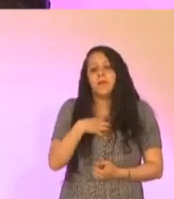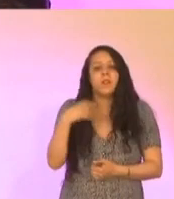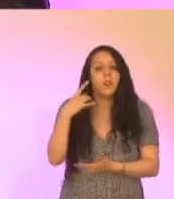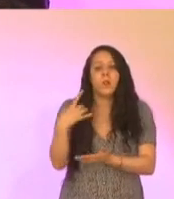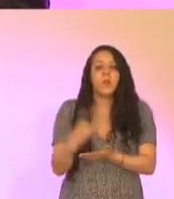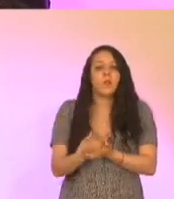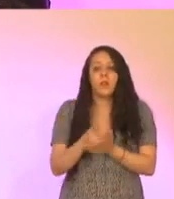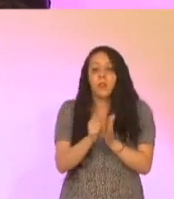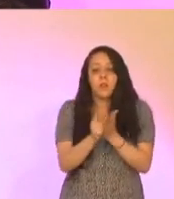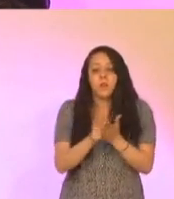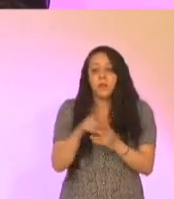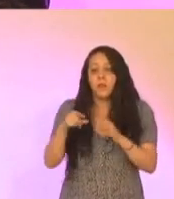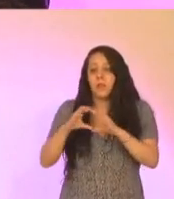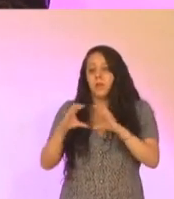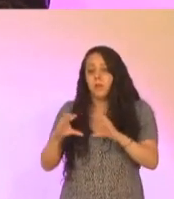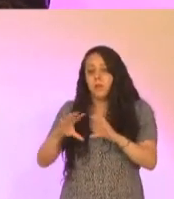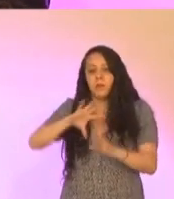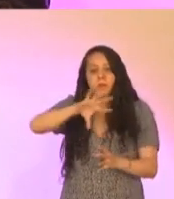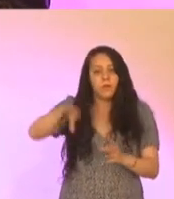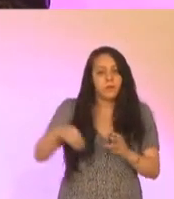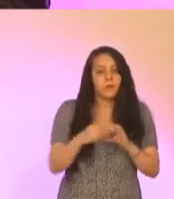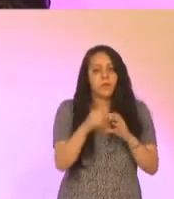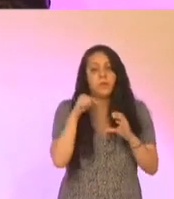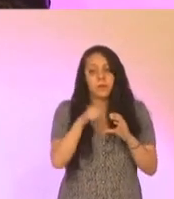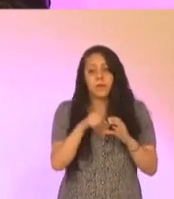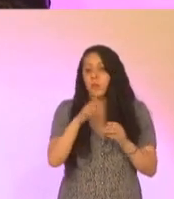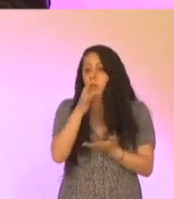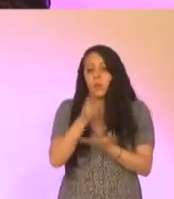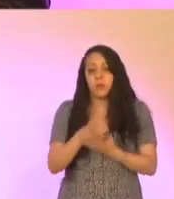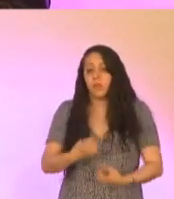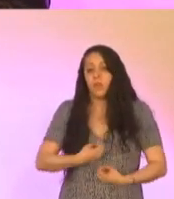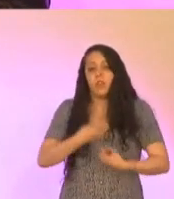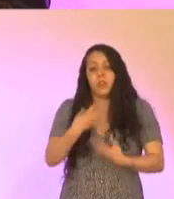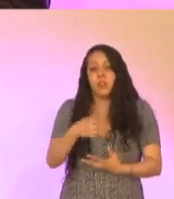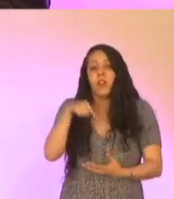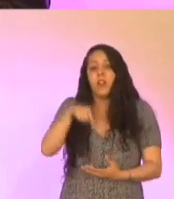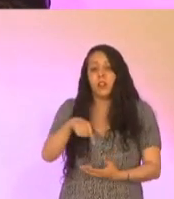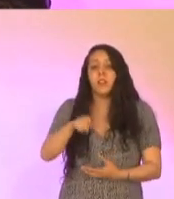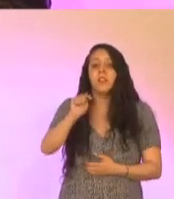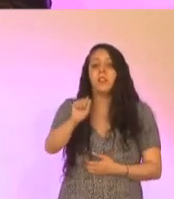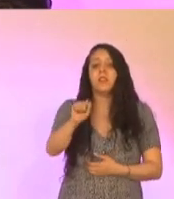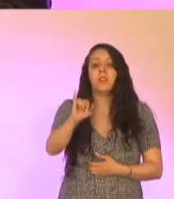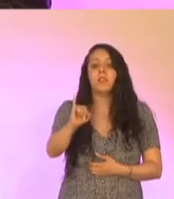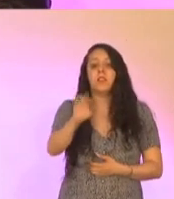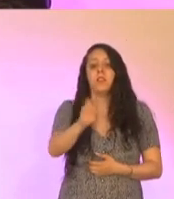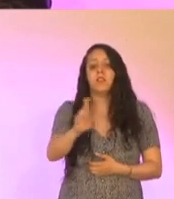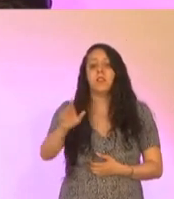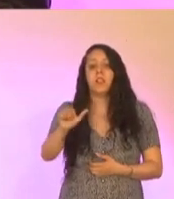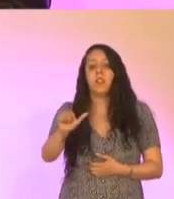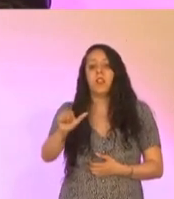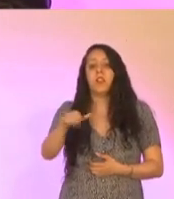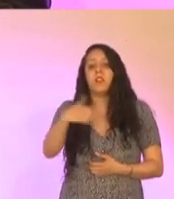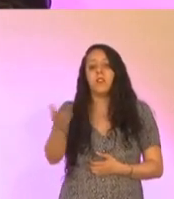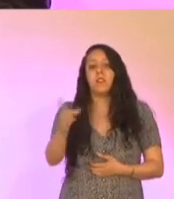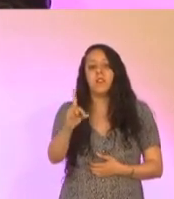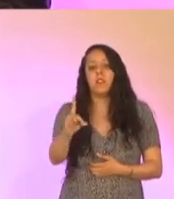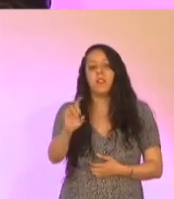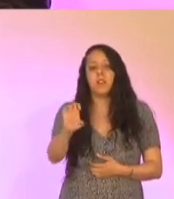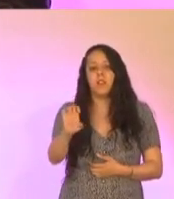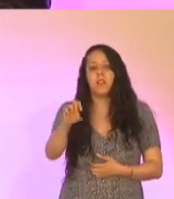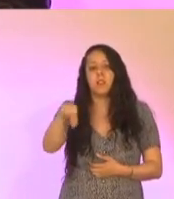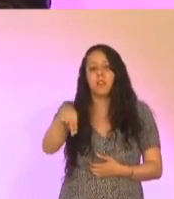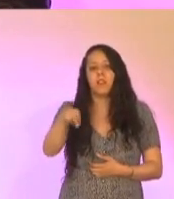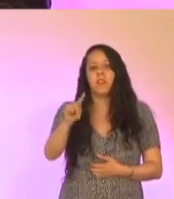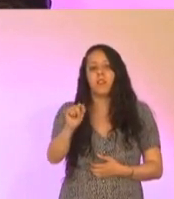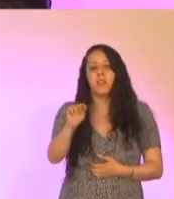creo que también días la viento ha hecho mucho por descentralizar o